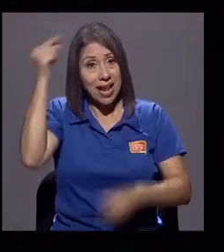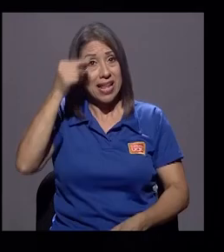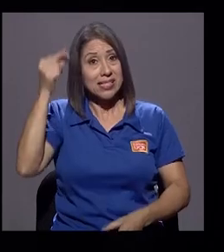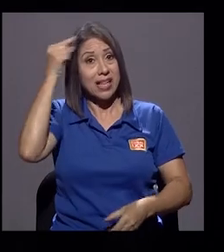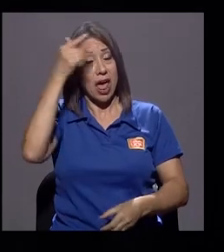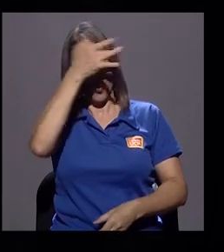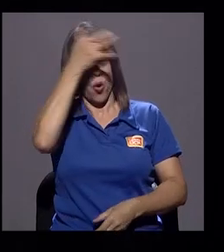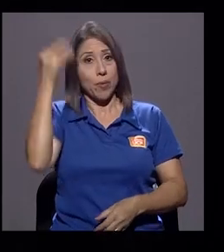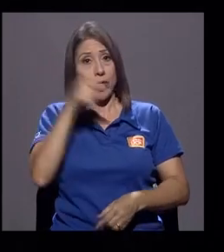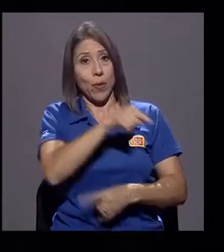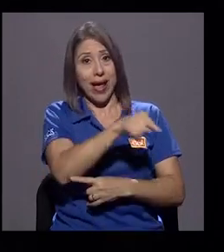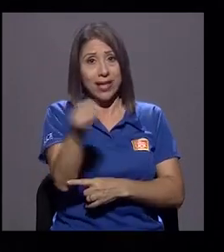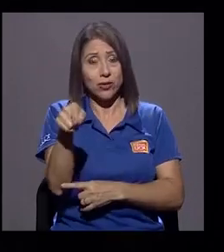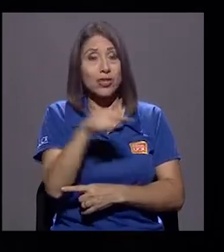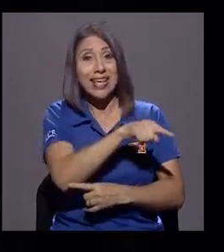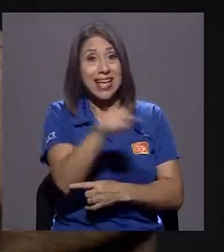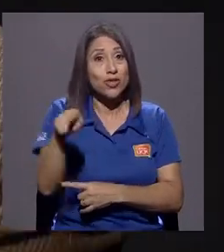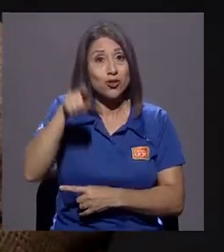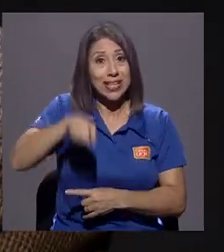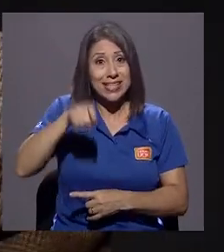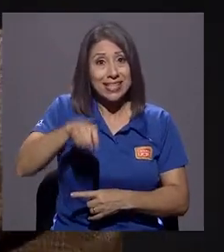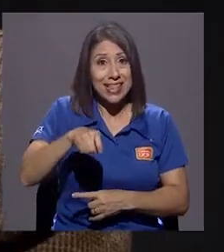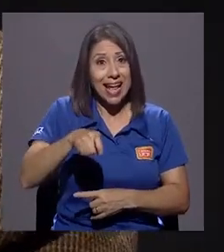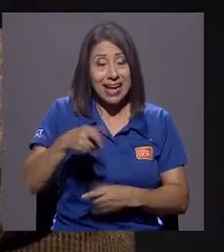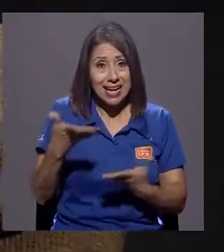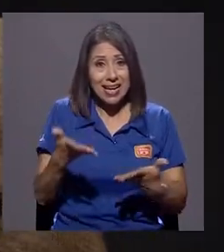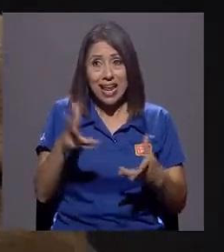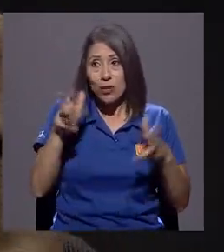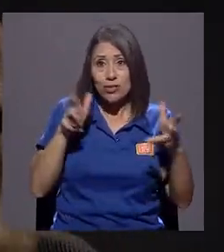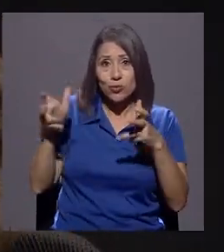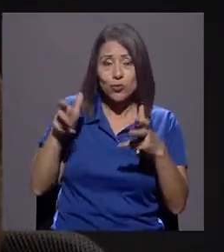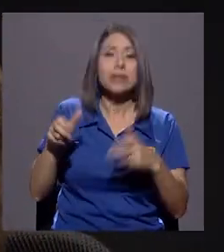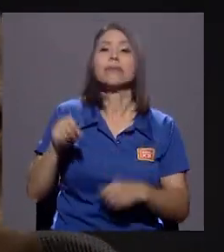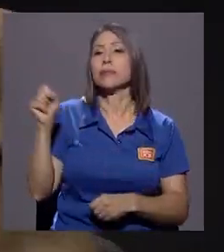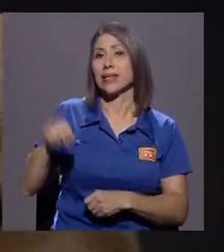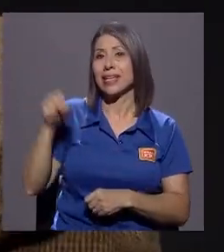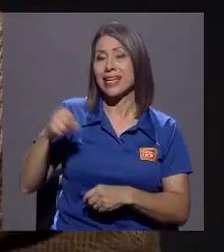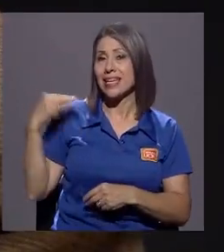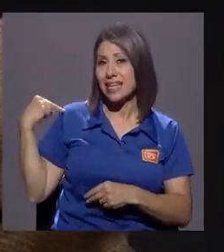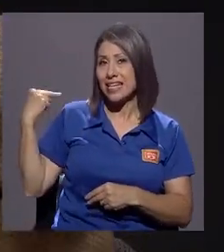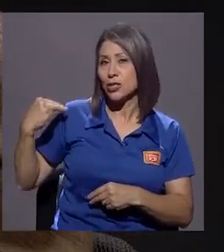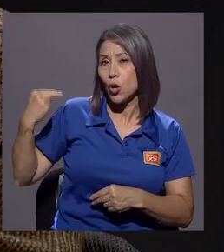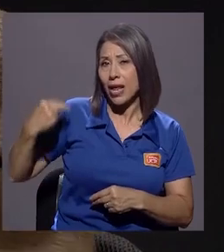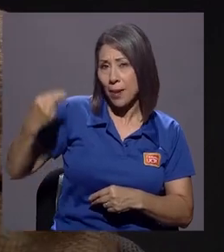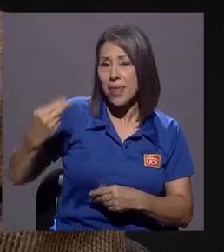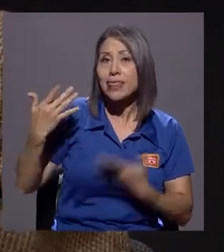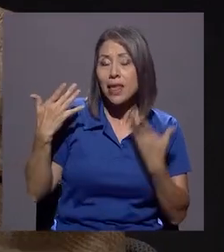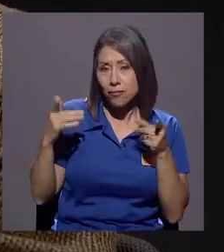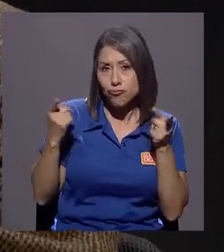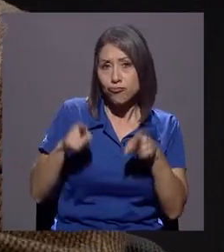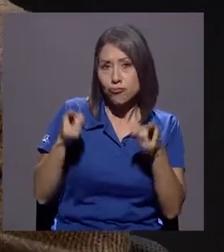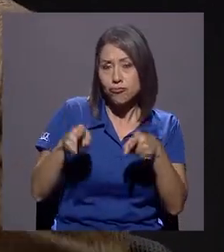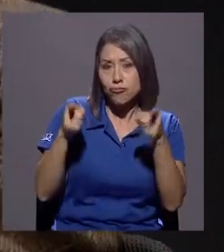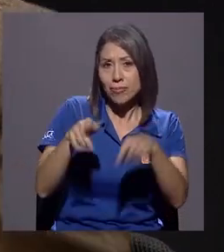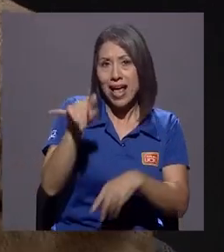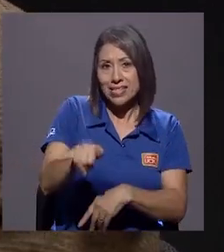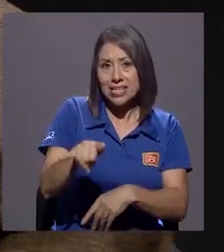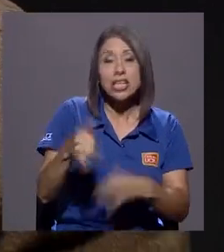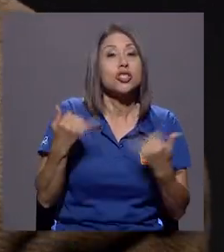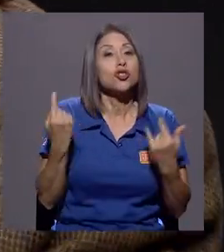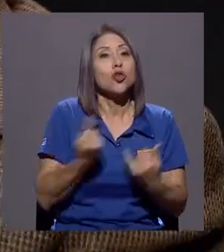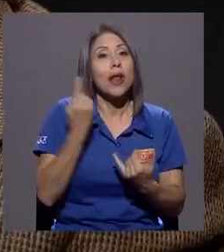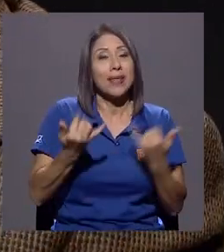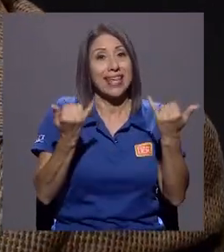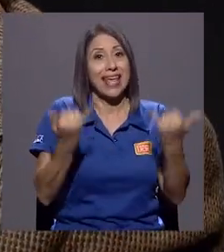y hoy también ellos necesitan ser escuchados esto históricamente había venido siendo así sólo que ahora claro la presencia de estas